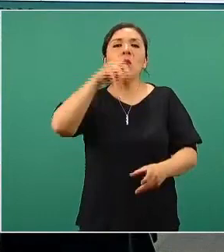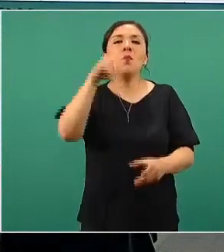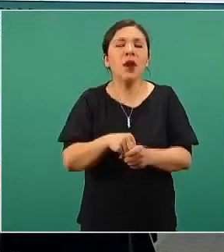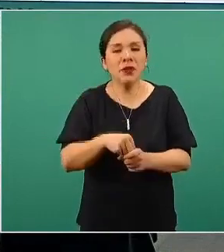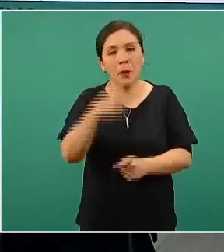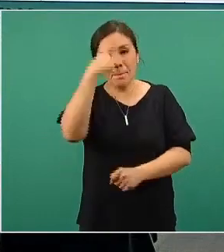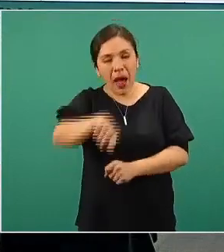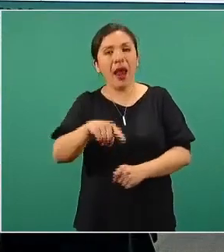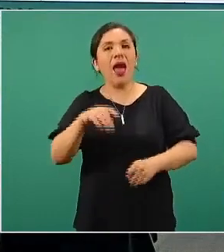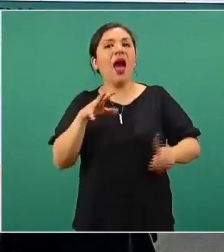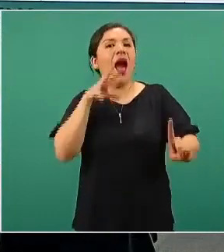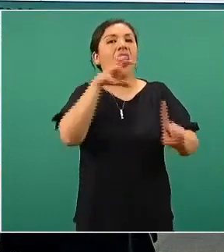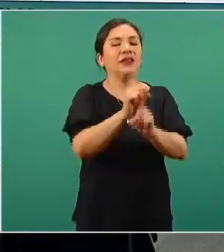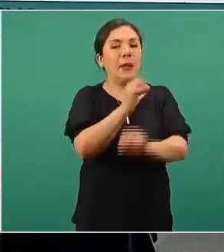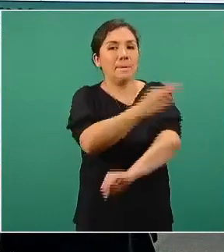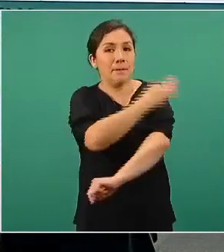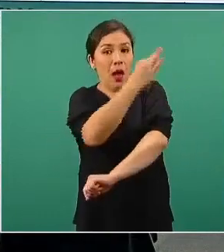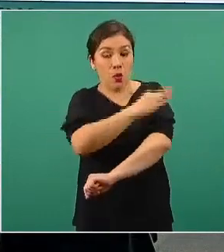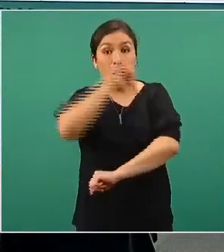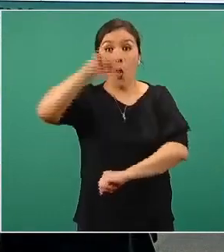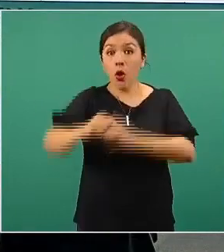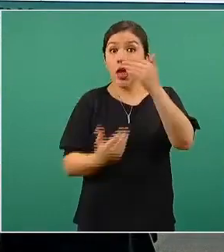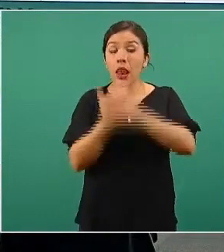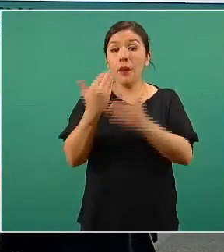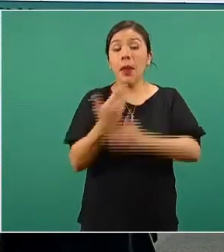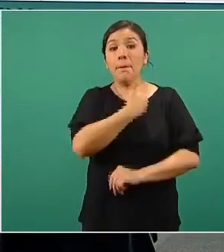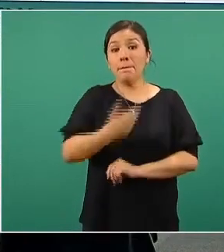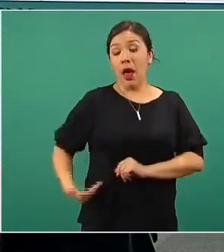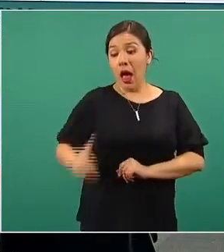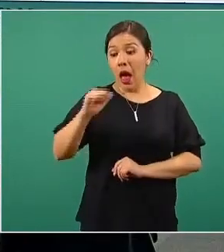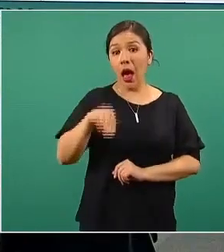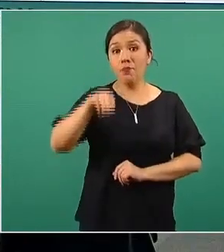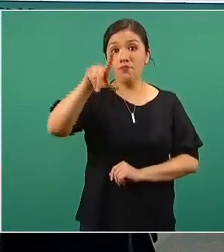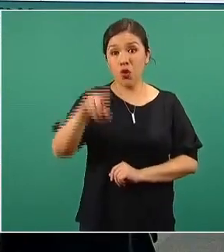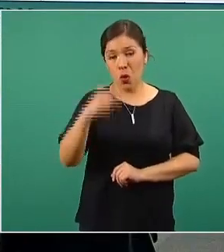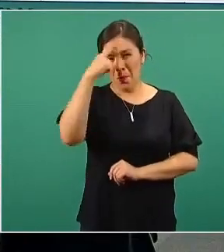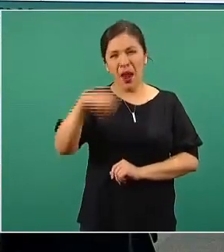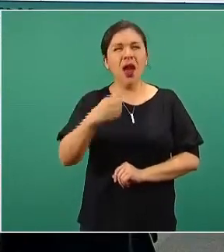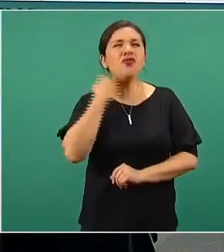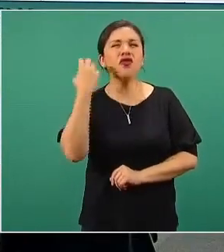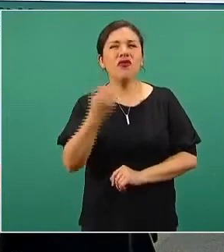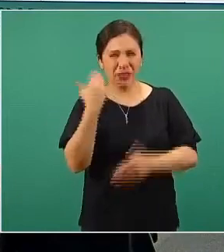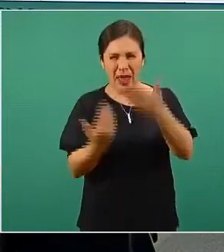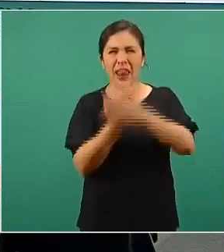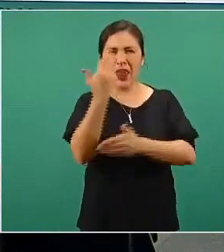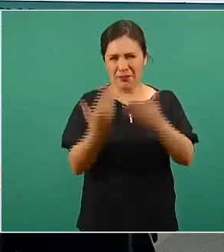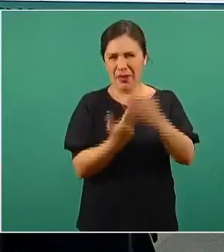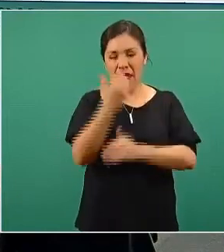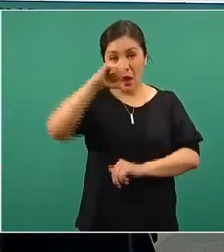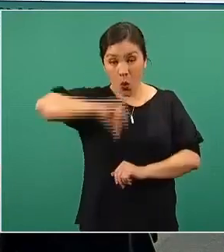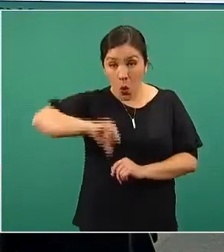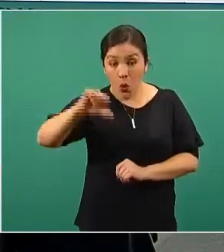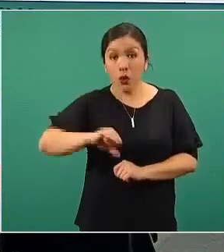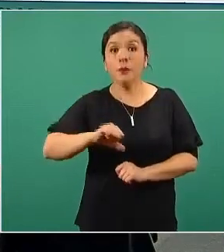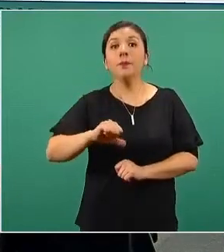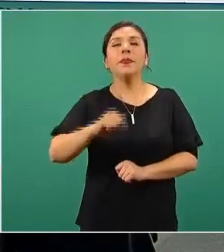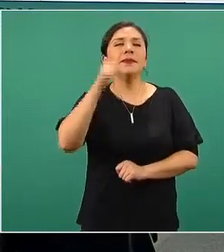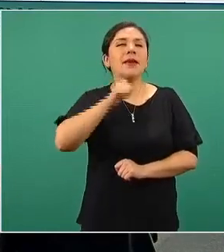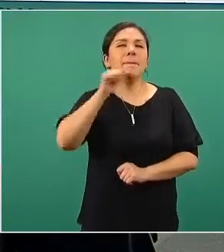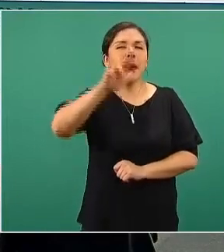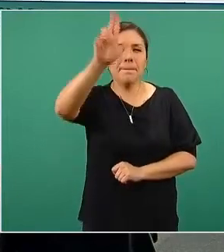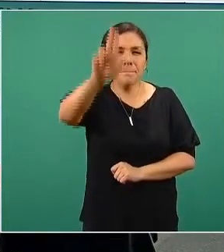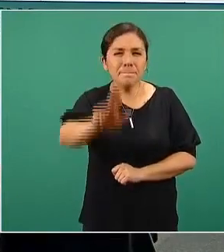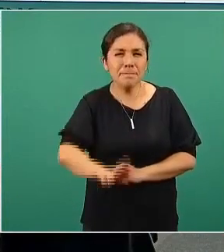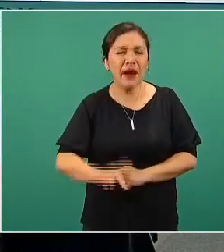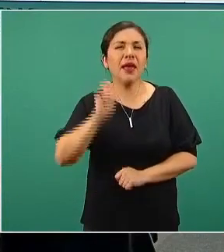que tenemos trazadas. Esta mañana el presidente López Obrador, en la sesión de la conferencia matutina de los martes